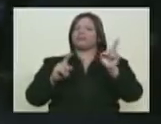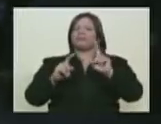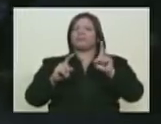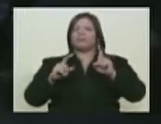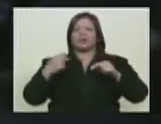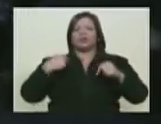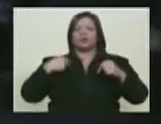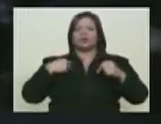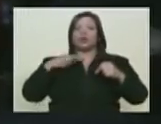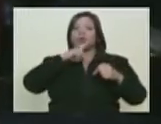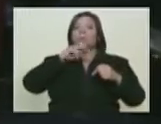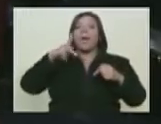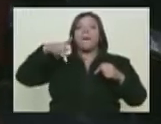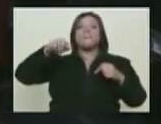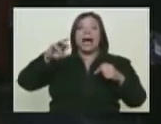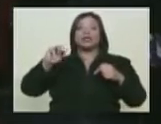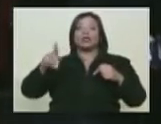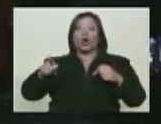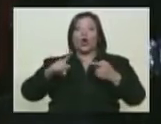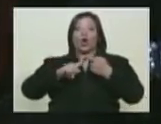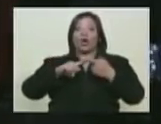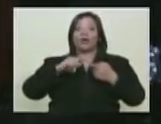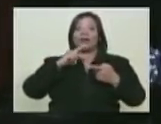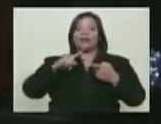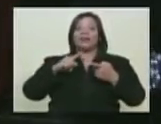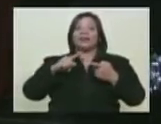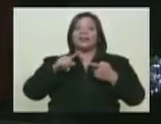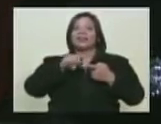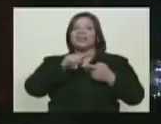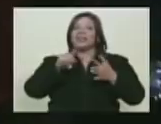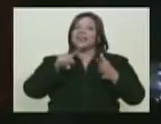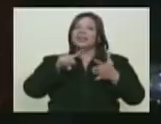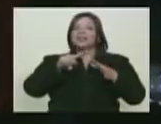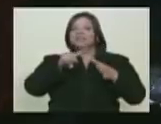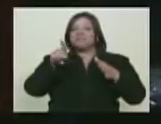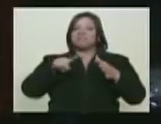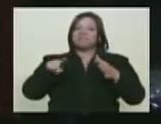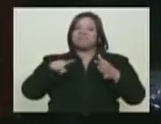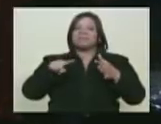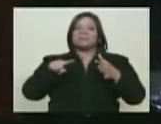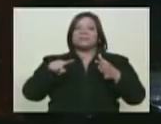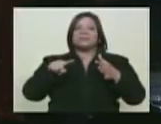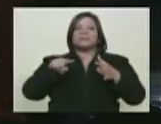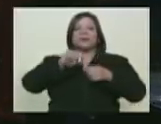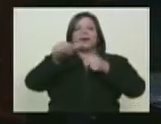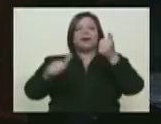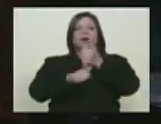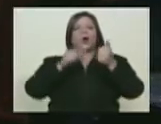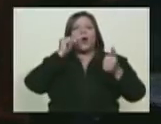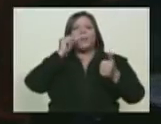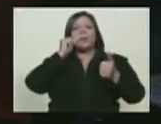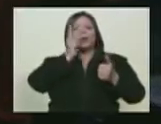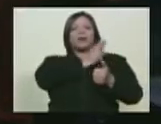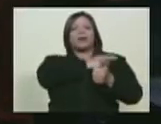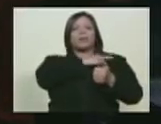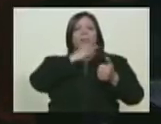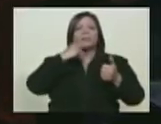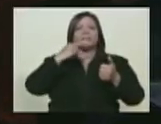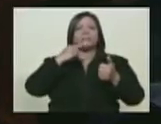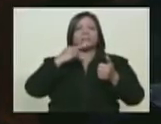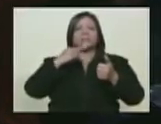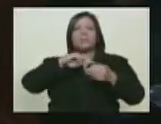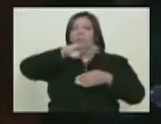como panchovillista, guevarista. ¿Y zapatista? Y zapatista, sí. ¿Qué es de la vida del subcomandante Marcos? Ahí anda, en